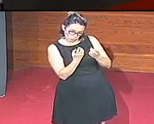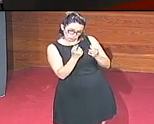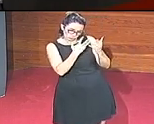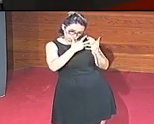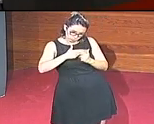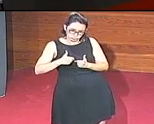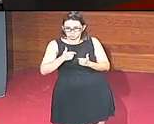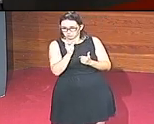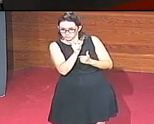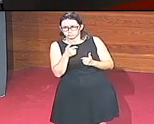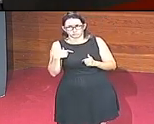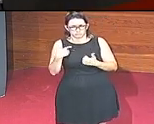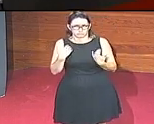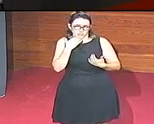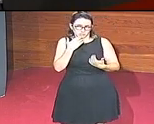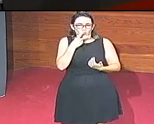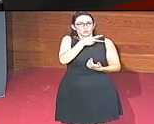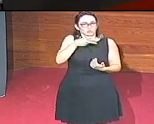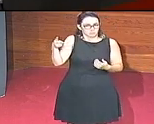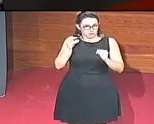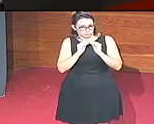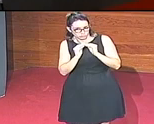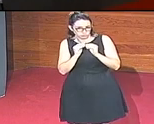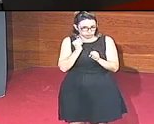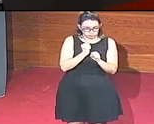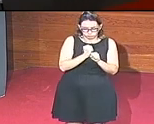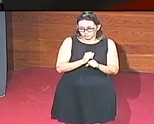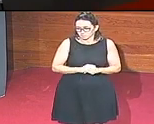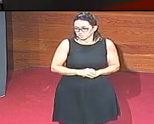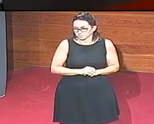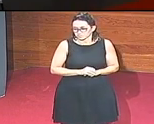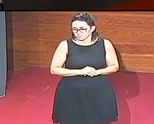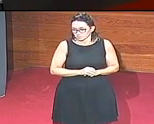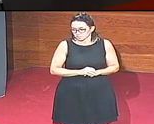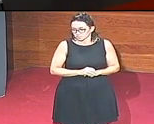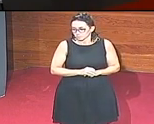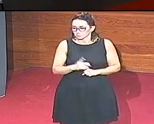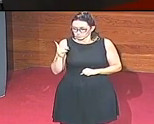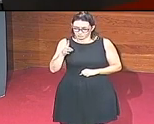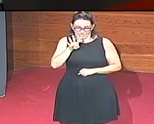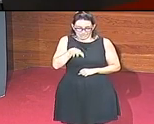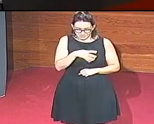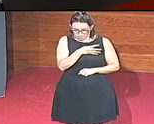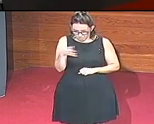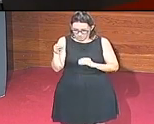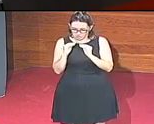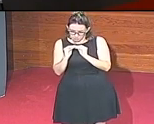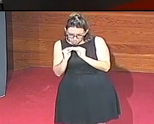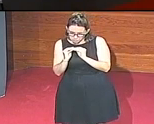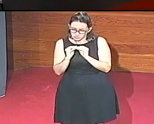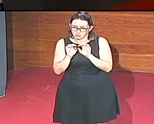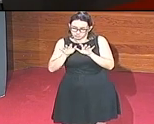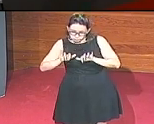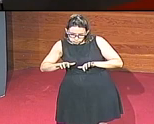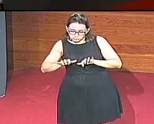este sí que estuve dos semanas dos semanas para hacerlo qué haces tus tablas de excel con toda la información